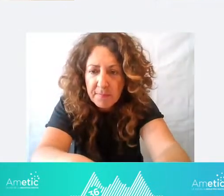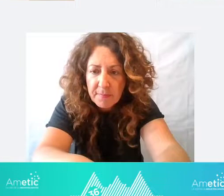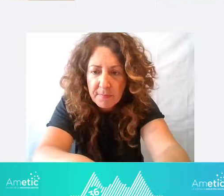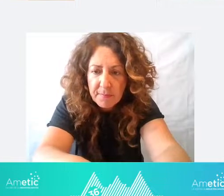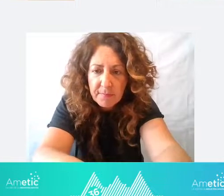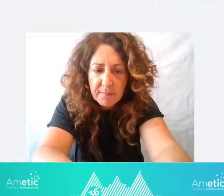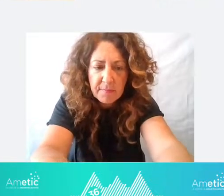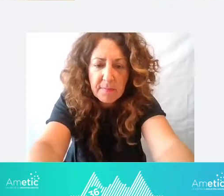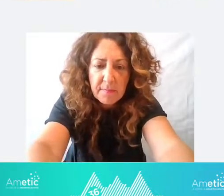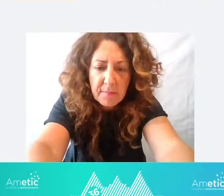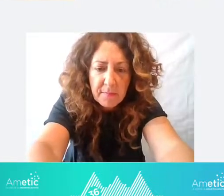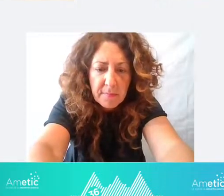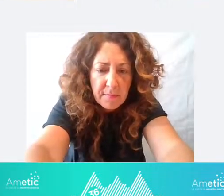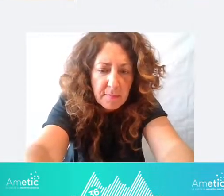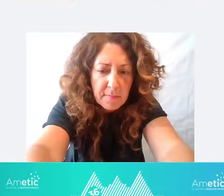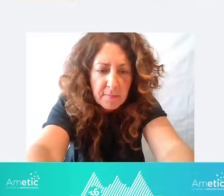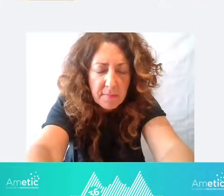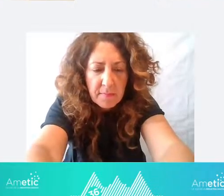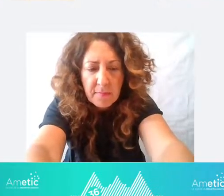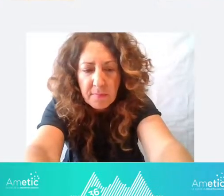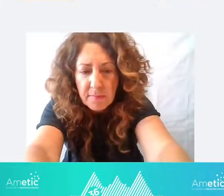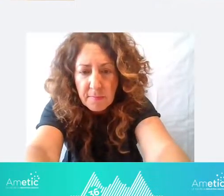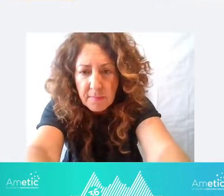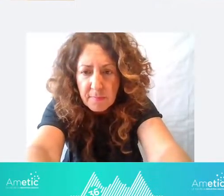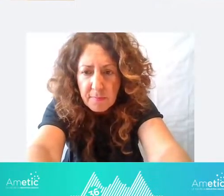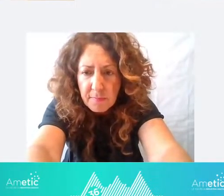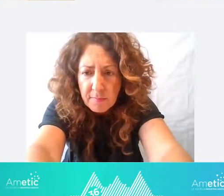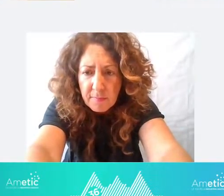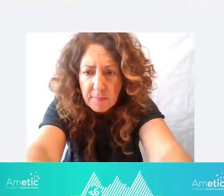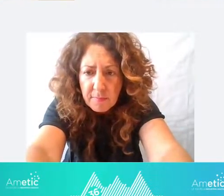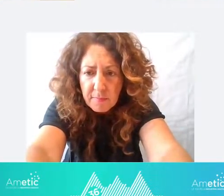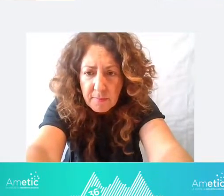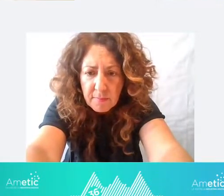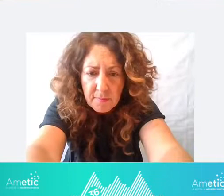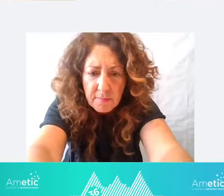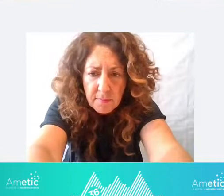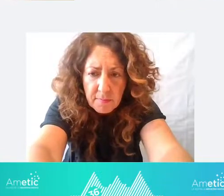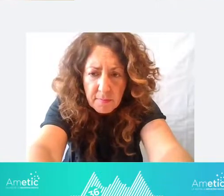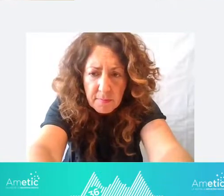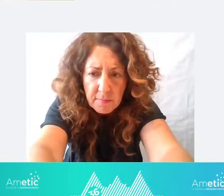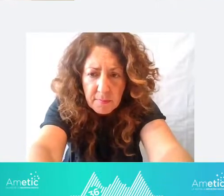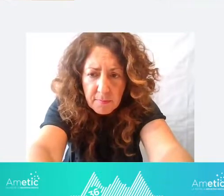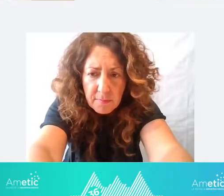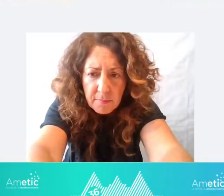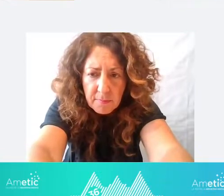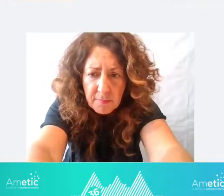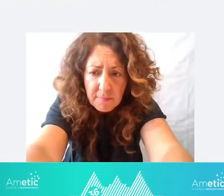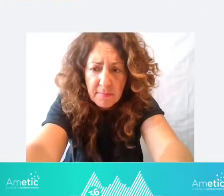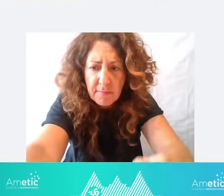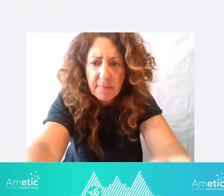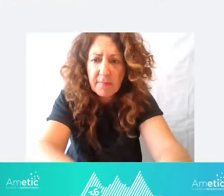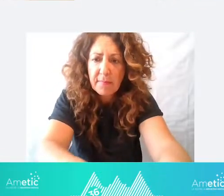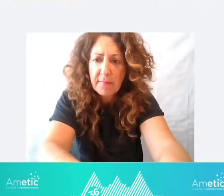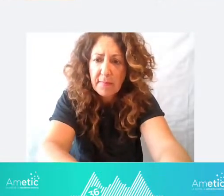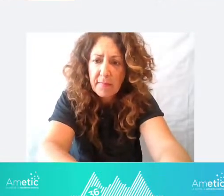su actividad en el día a día realmente sepan de accesibilidad porque lamentablemente están saliendo profesionales